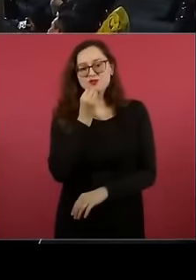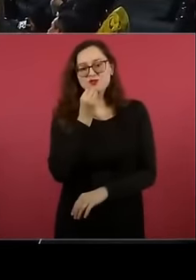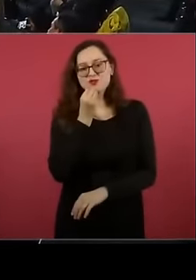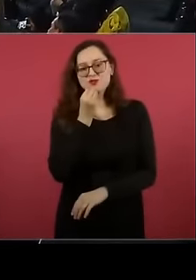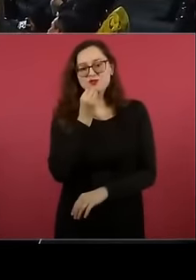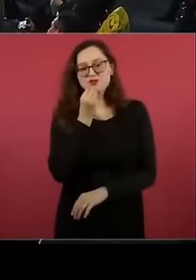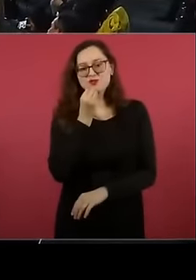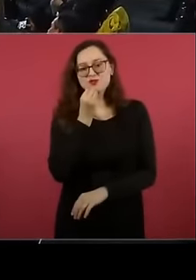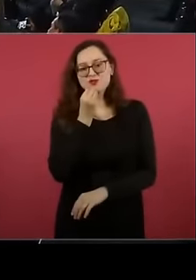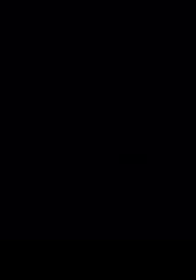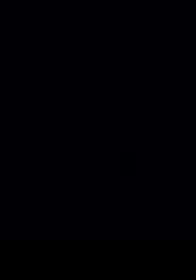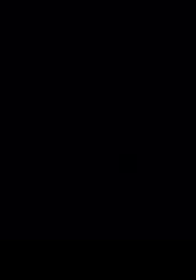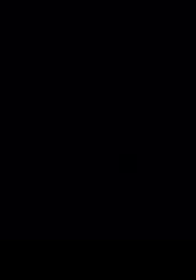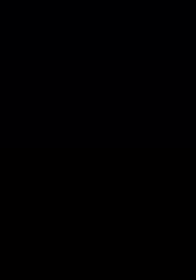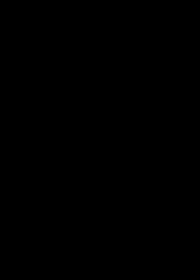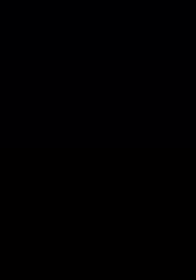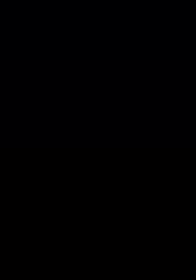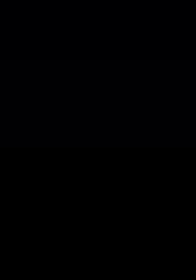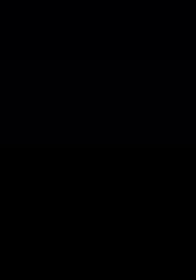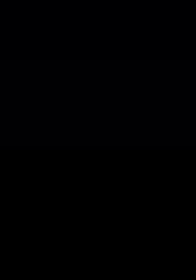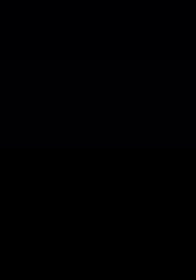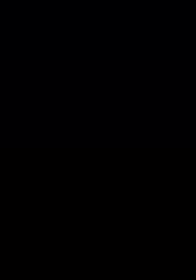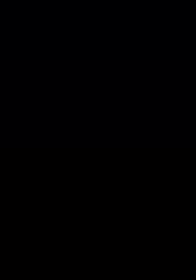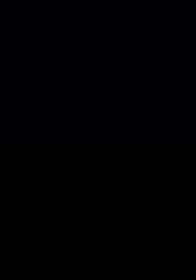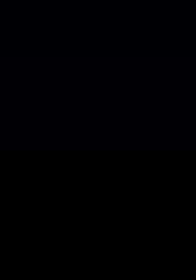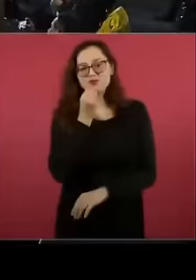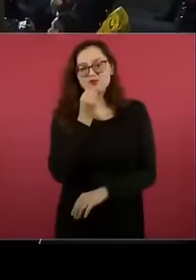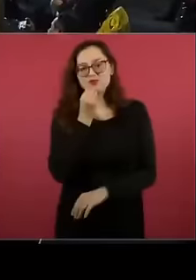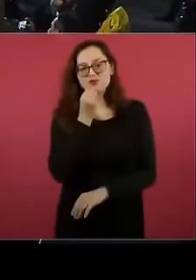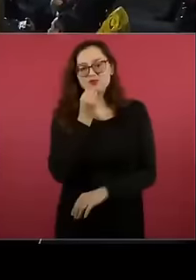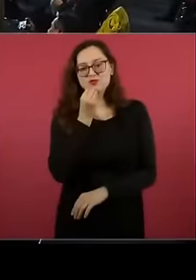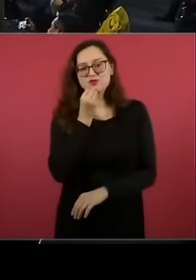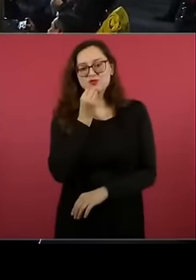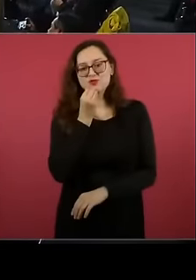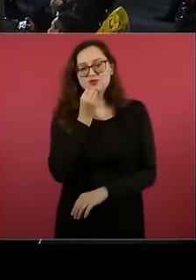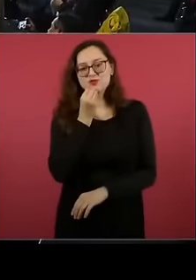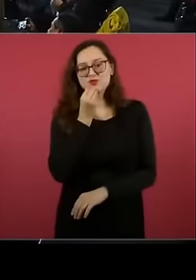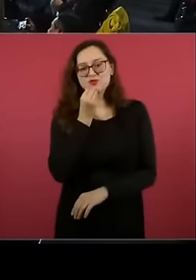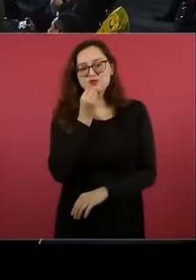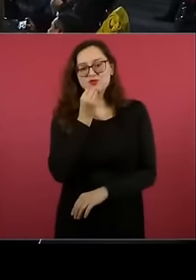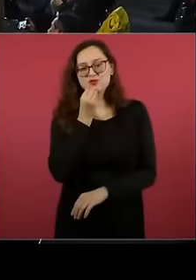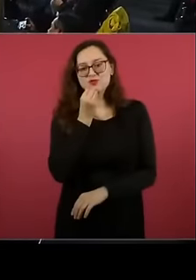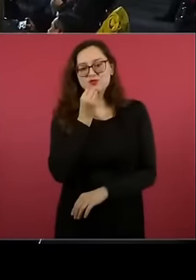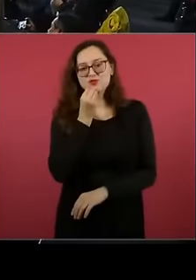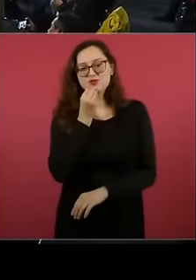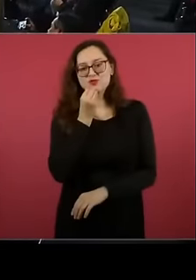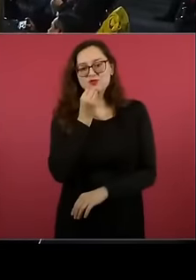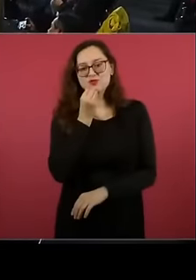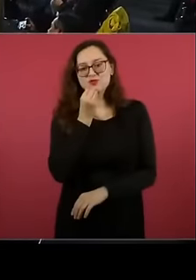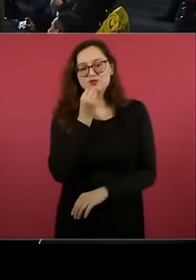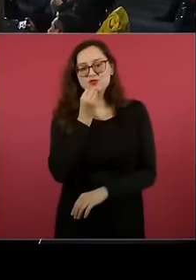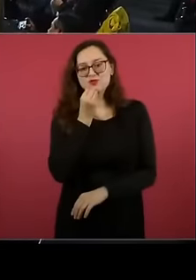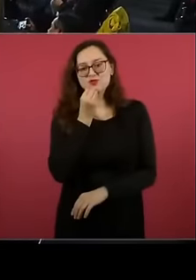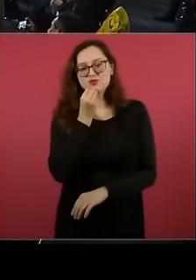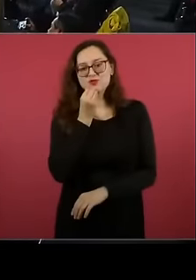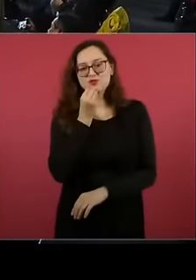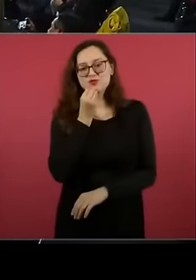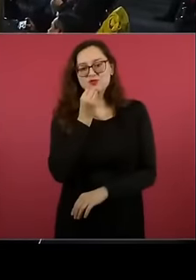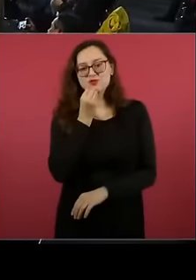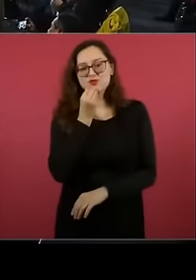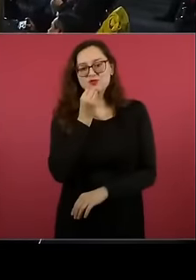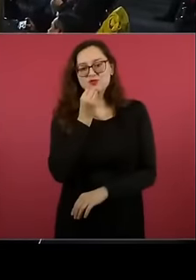presidente de la república me hicieron los mandados me hicieron Lo que el viento Juárez eres grande presidente Qué te pareció